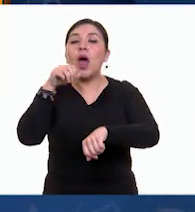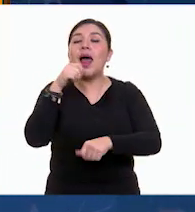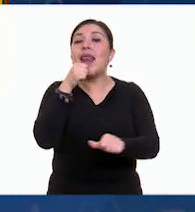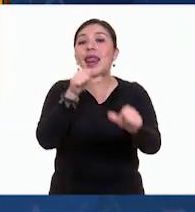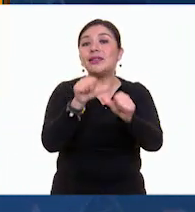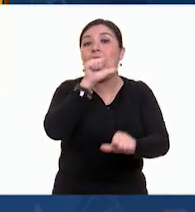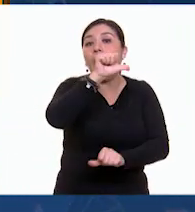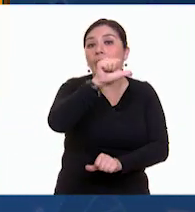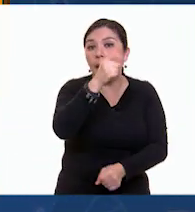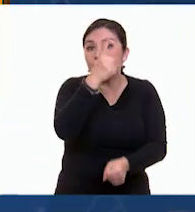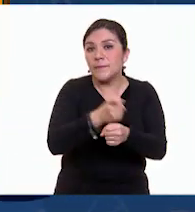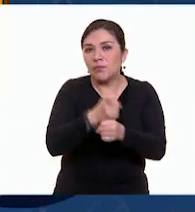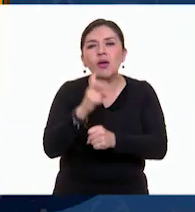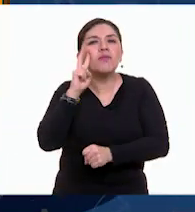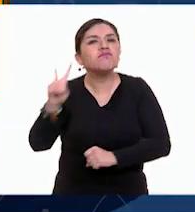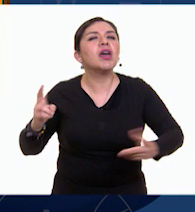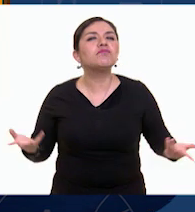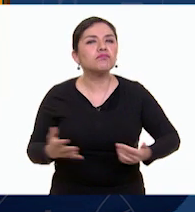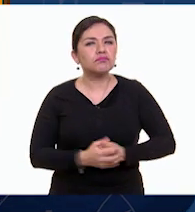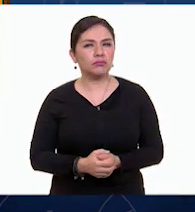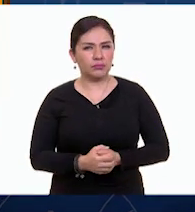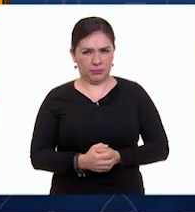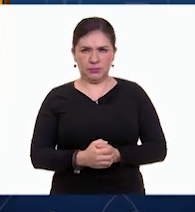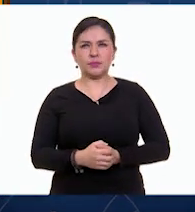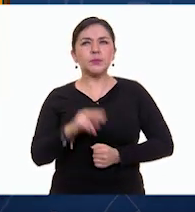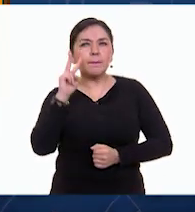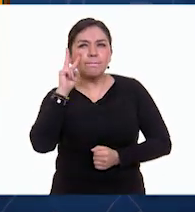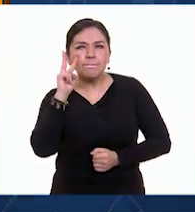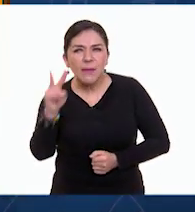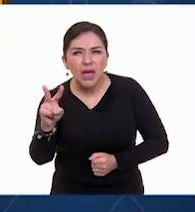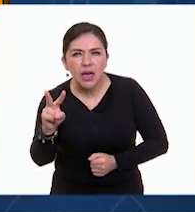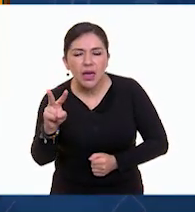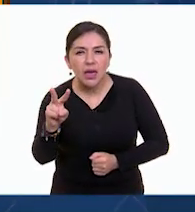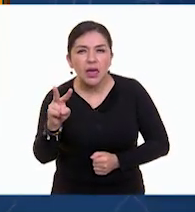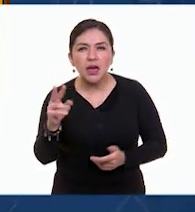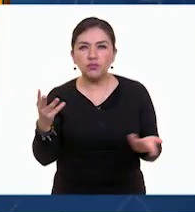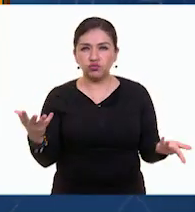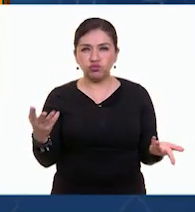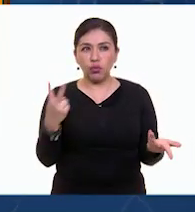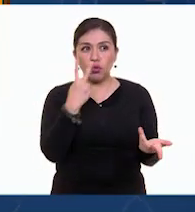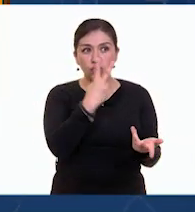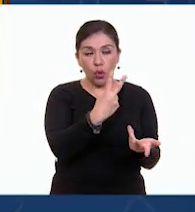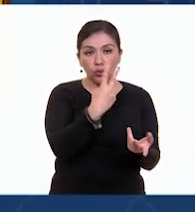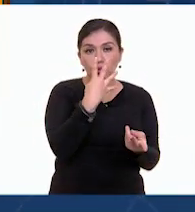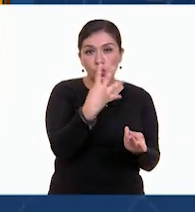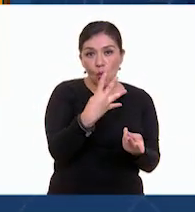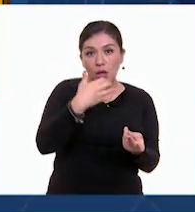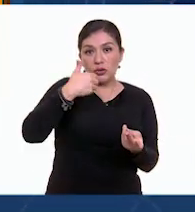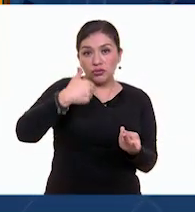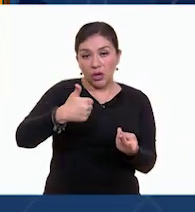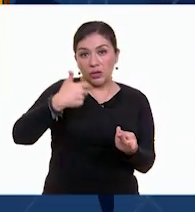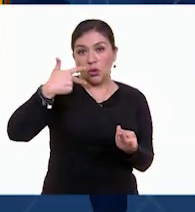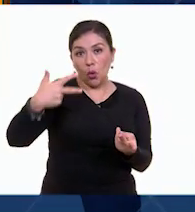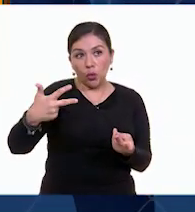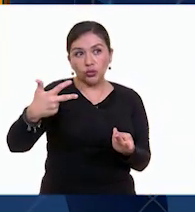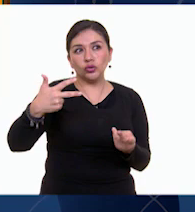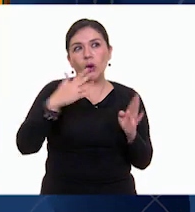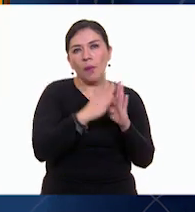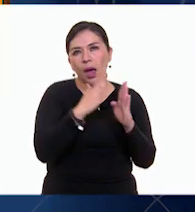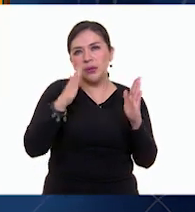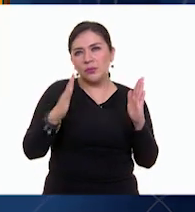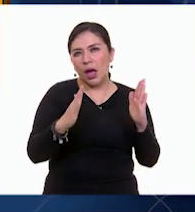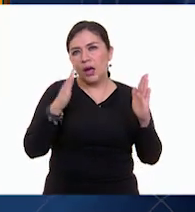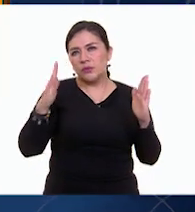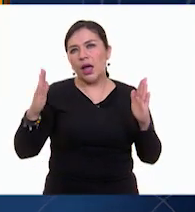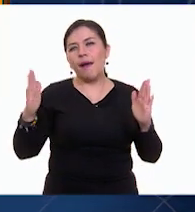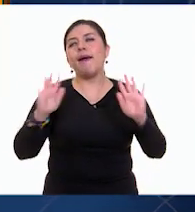A? Del rectángulo A, veamos. Veamos los números. 2, 4, 6, 8 y así